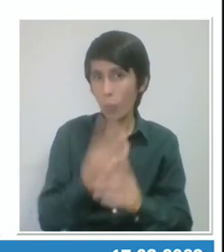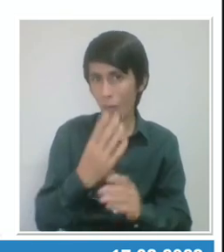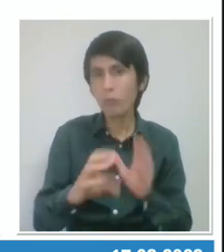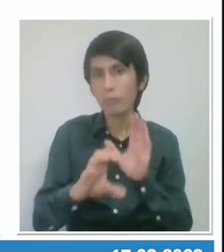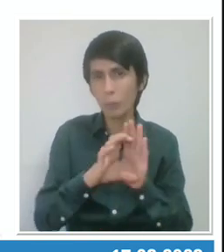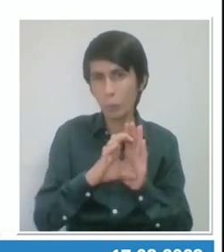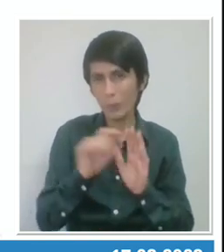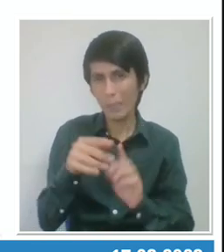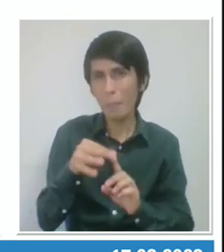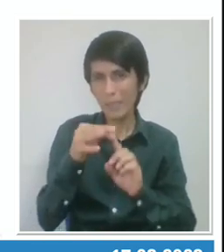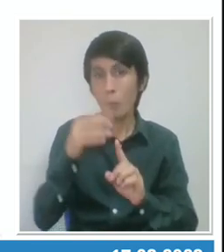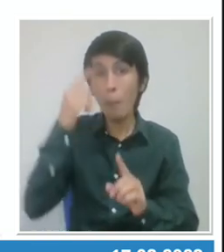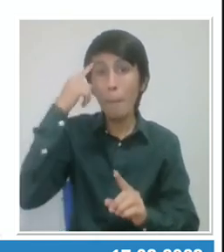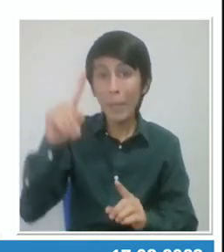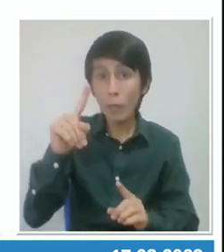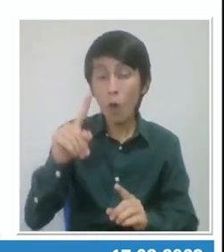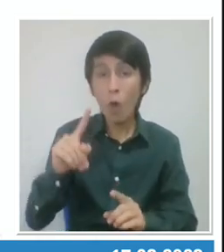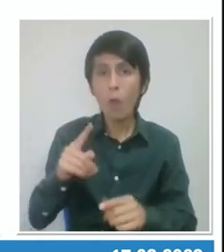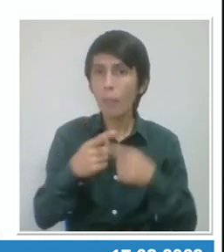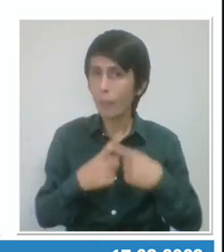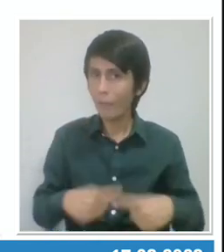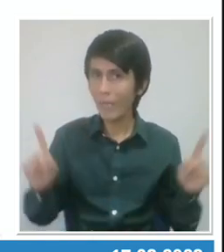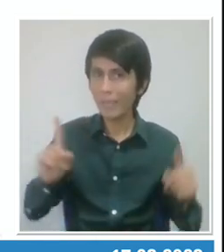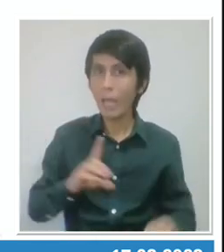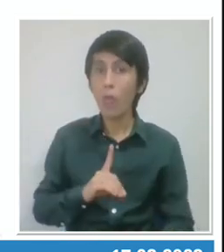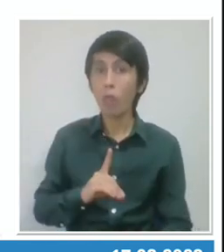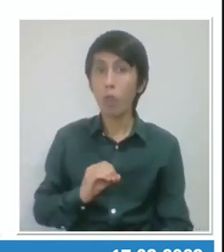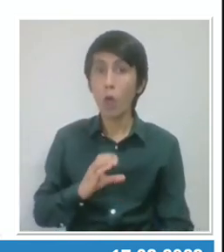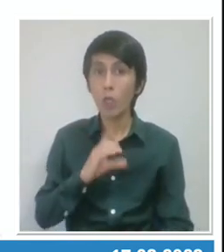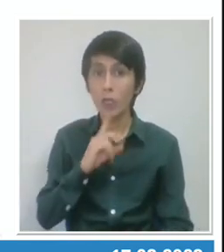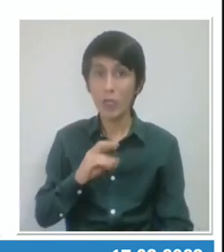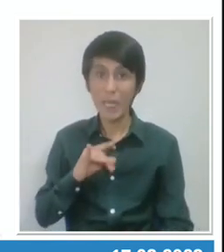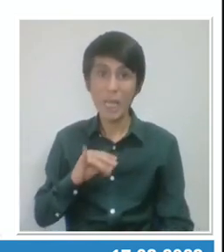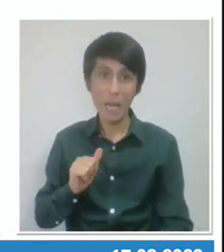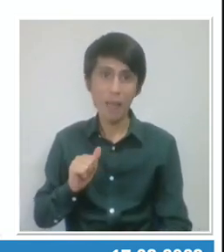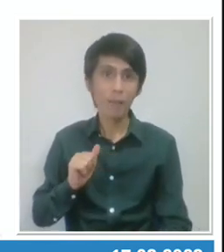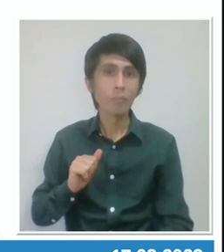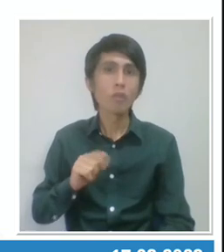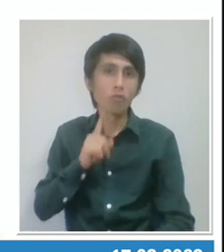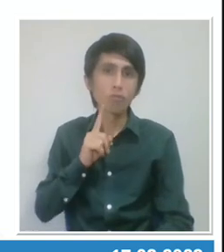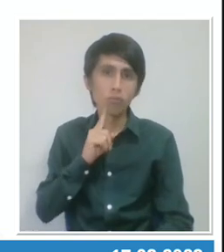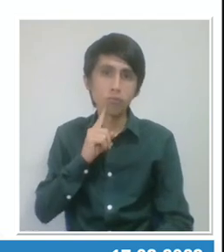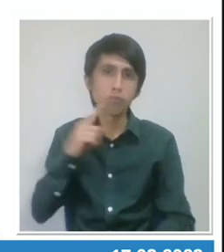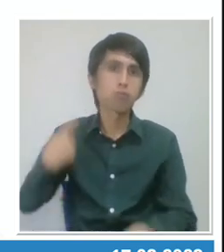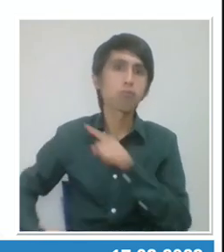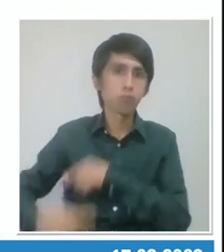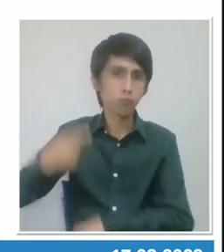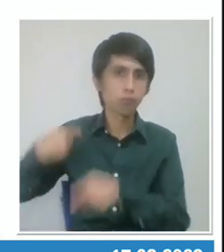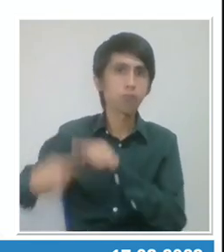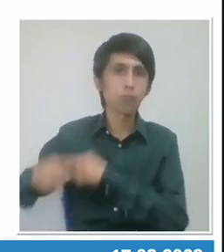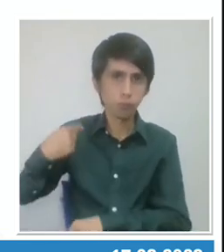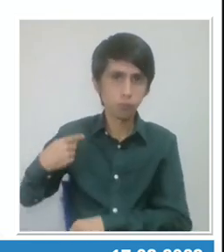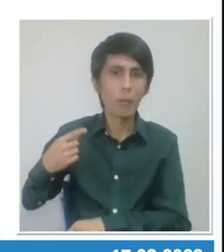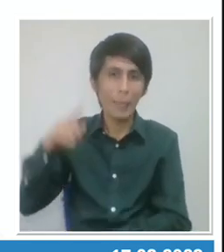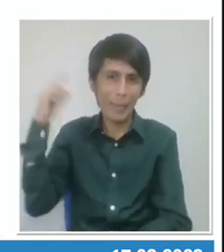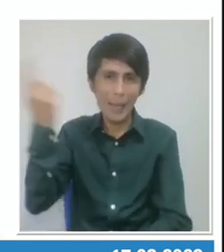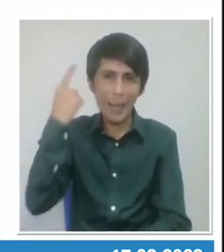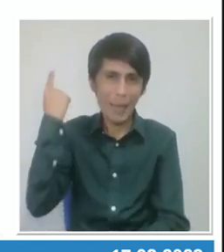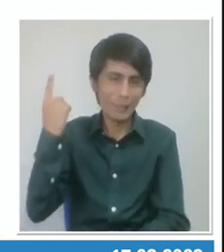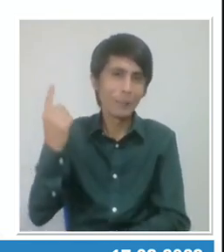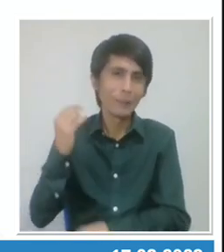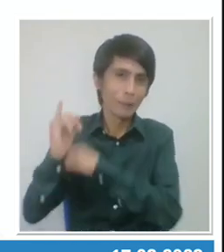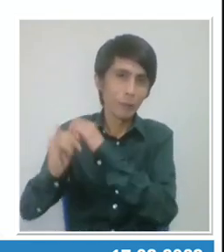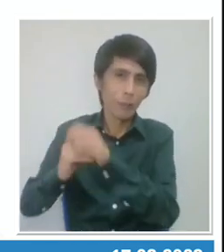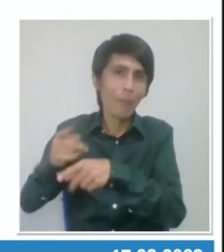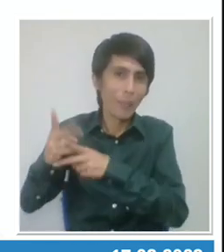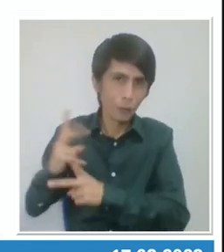eso me refiero con que tiene espaldas, ¿no? Perdónenme el coloquialismo que estoy introduciendo. No pasa lo